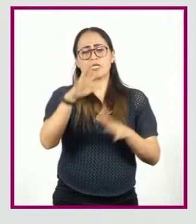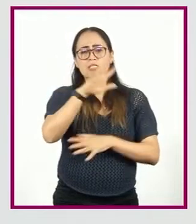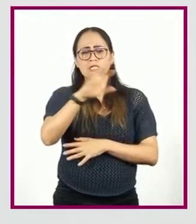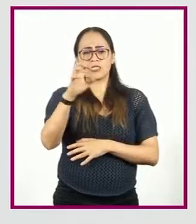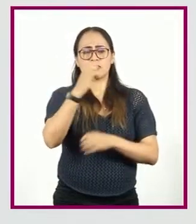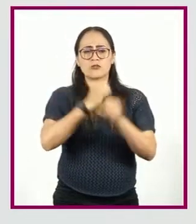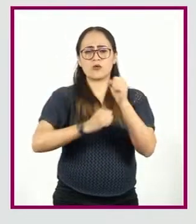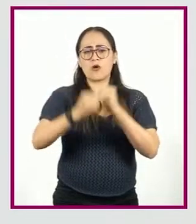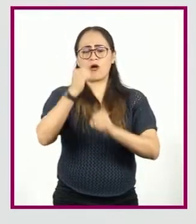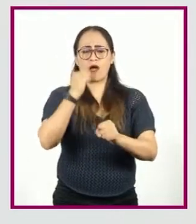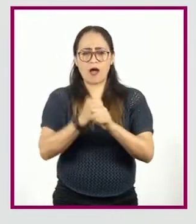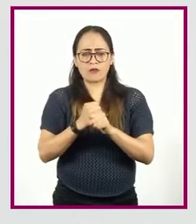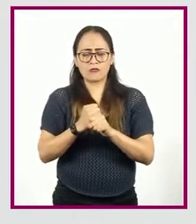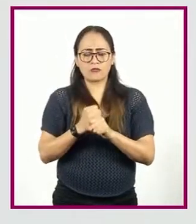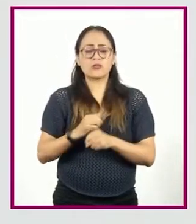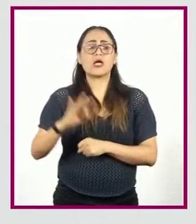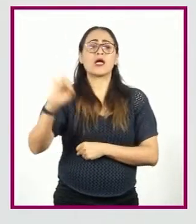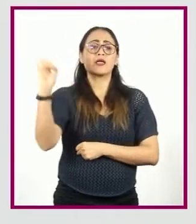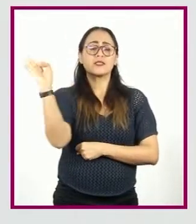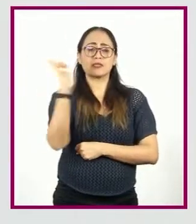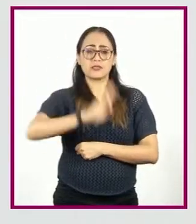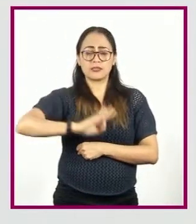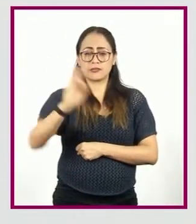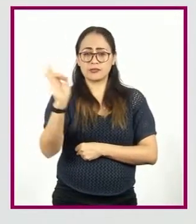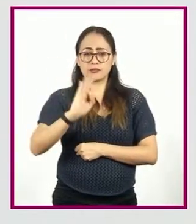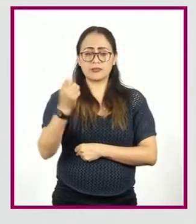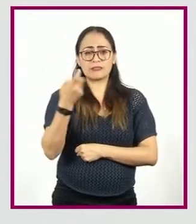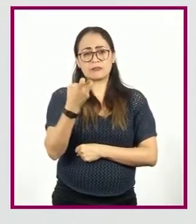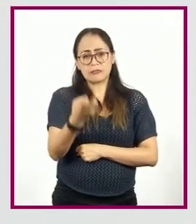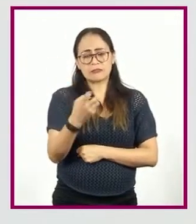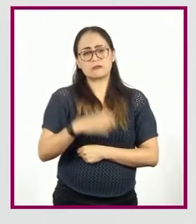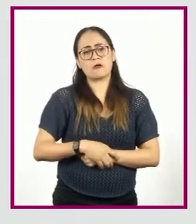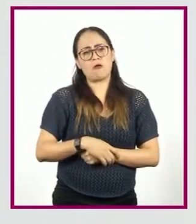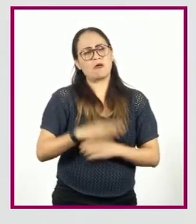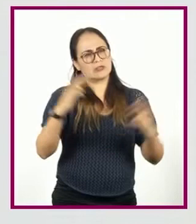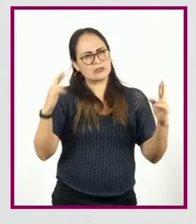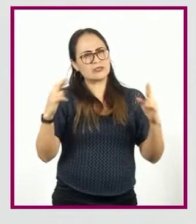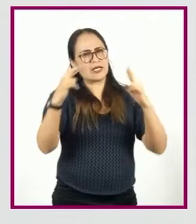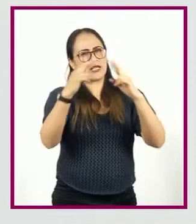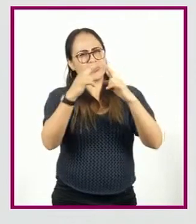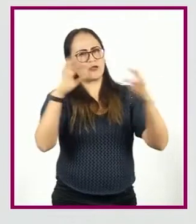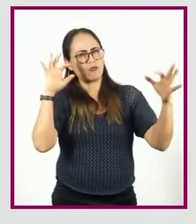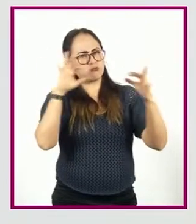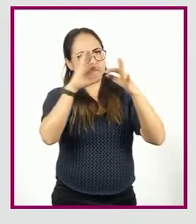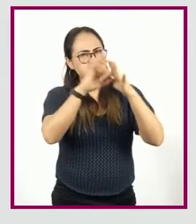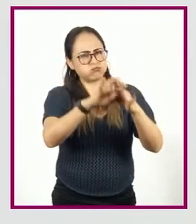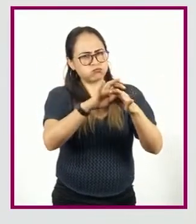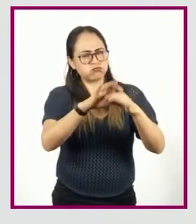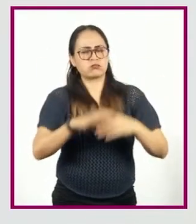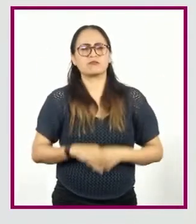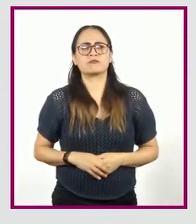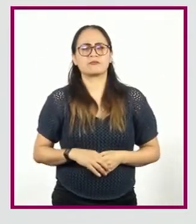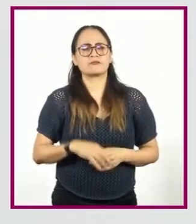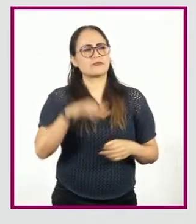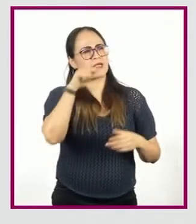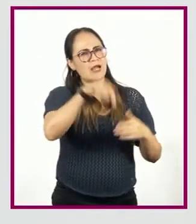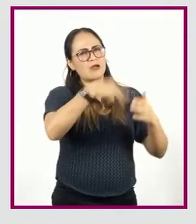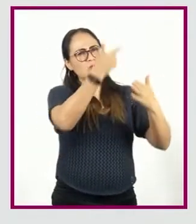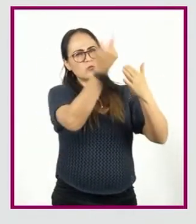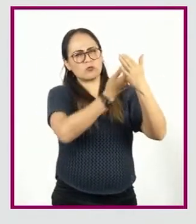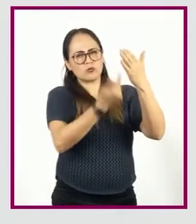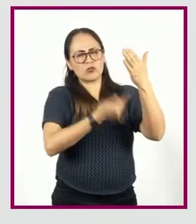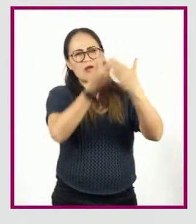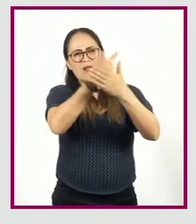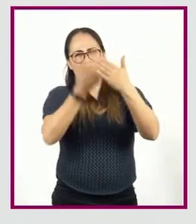años. Es probable que estuvieran asociadas a un uso ritual o mágico. Las escenas de caza que